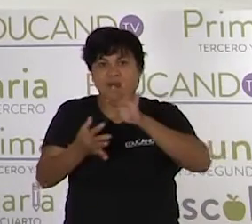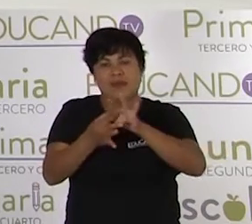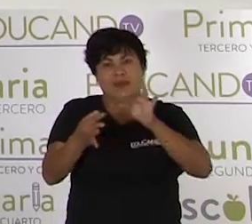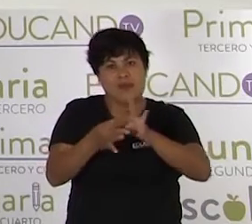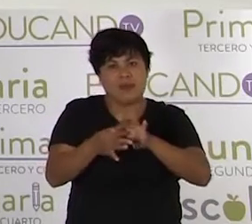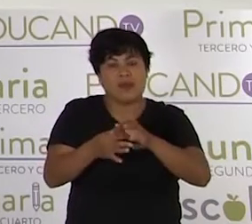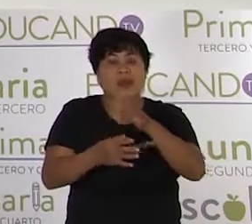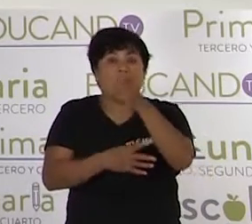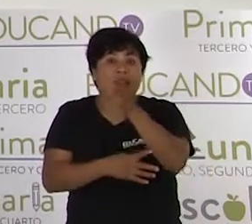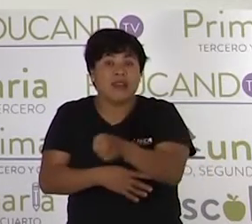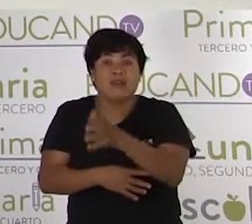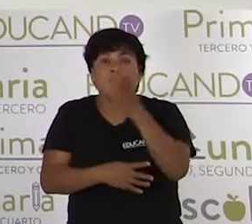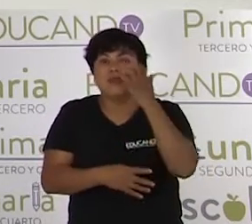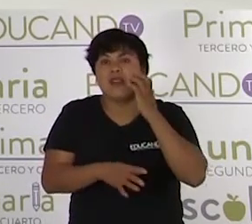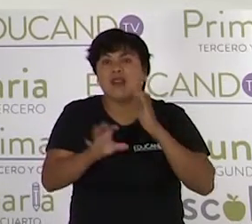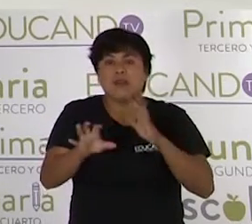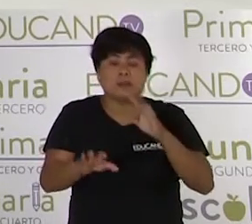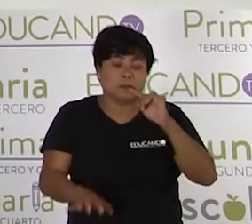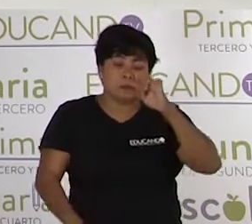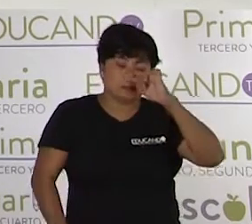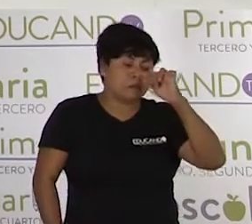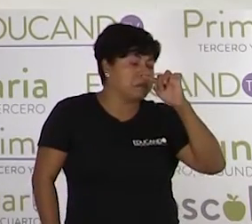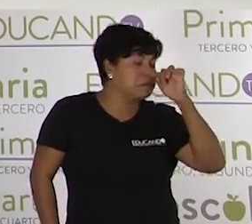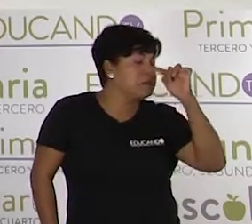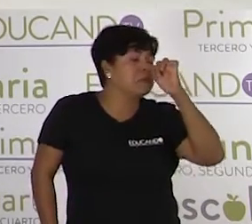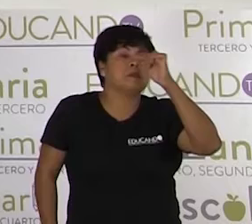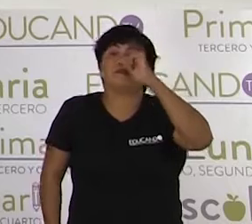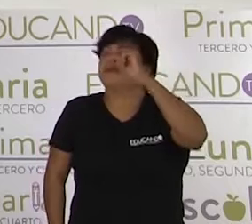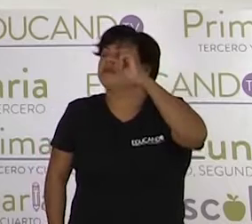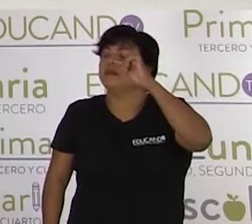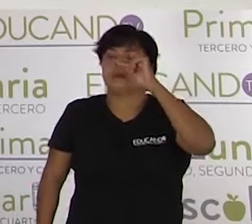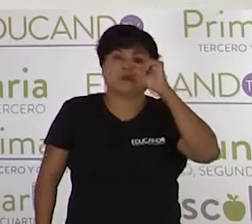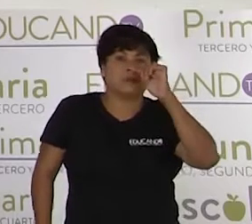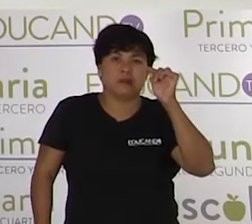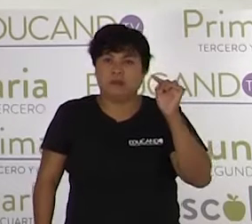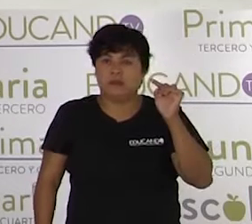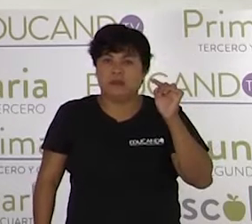El león es presumido,